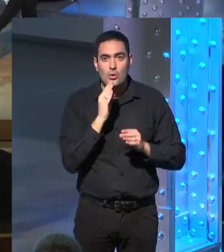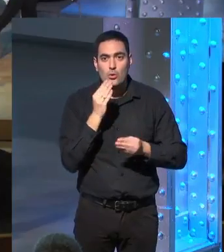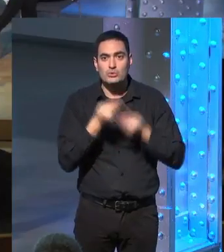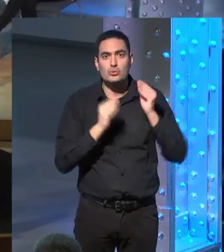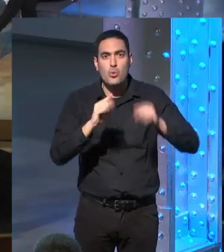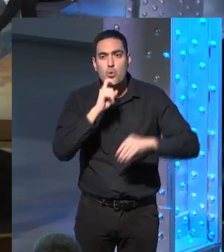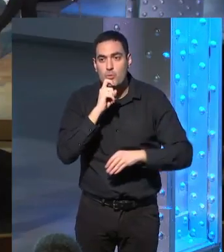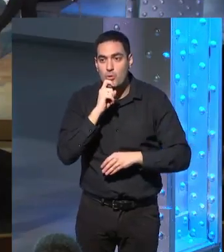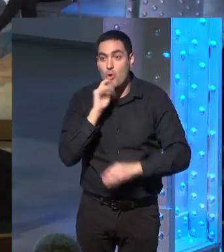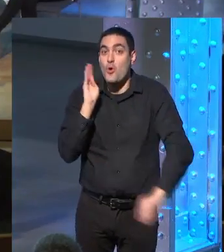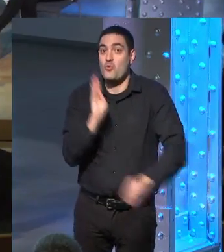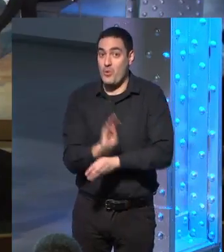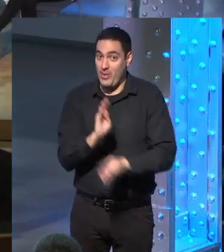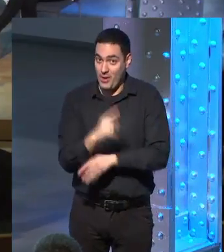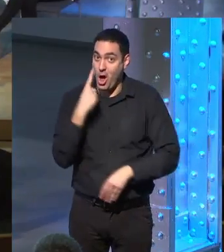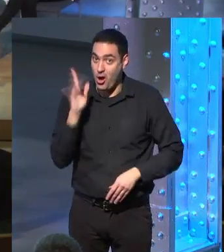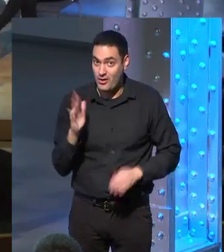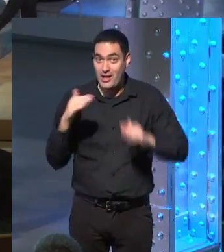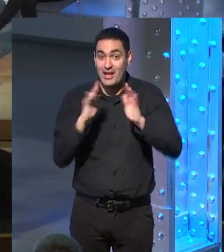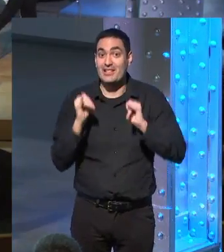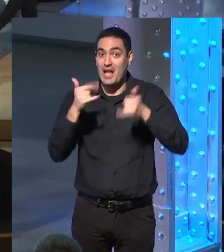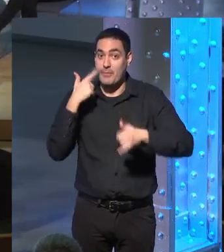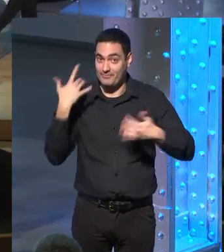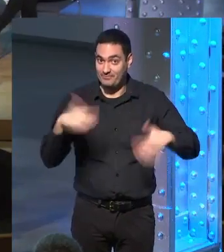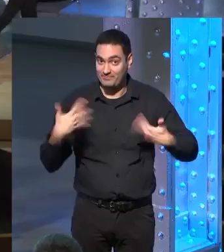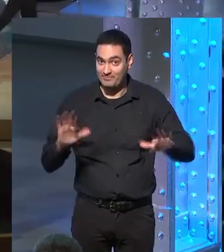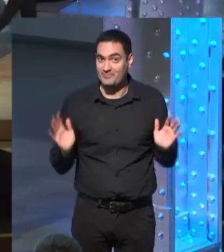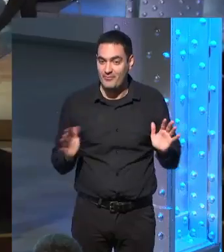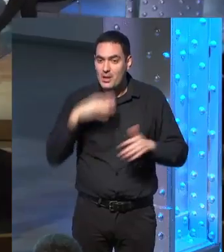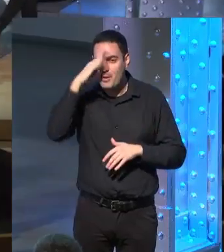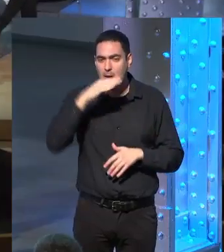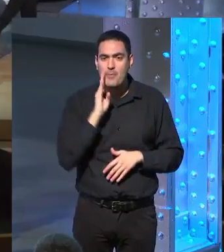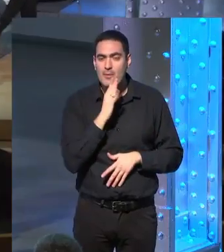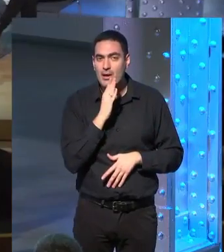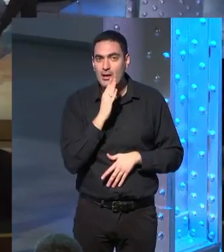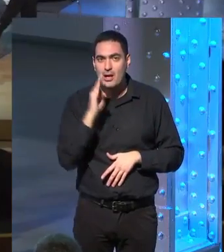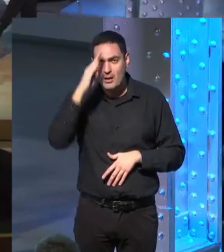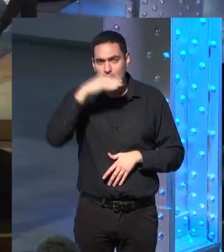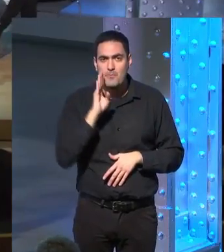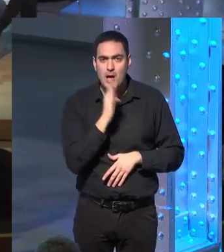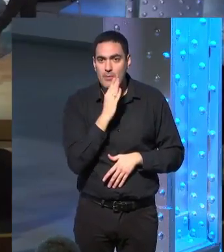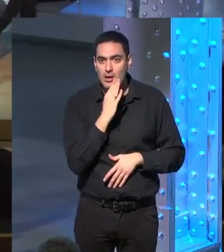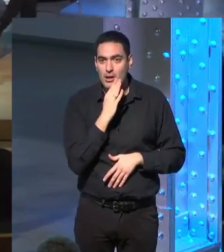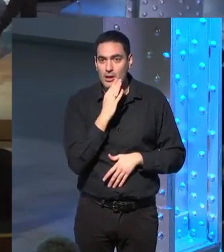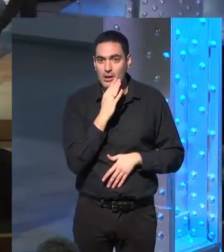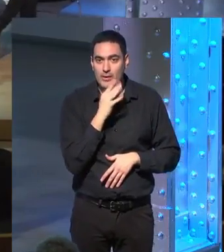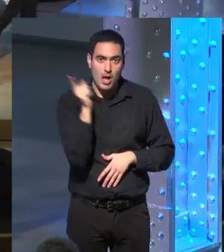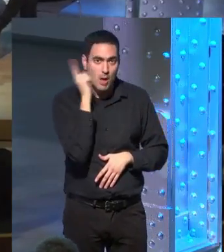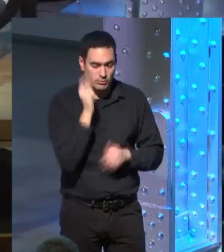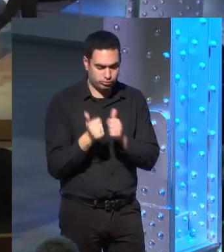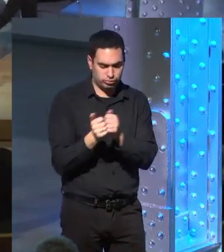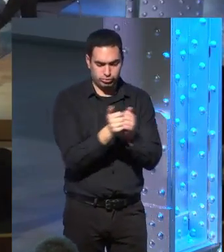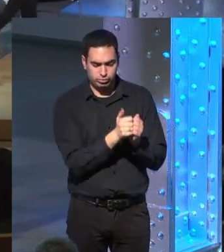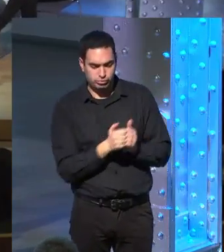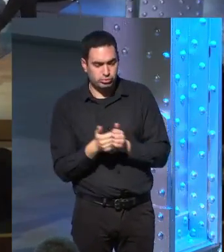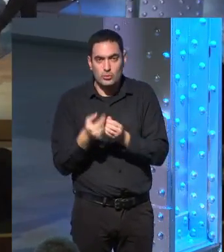aquí. Ojo con lo que decís, que luego llegáis a casa, pero ¿cómo usan vuestros padres los smartphones, las tablets, la